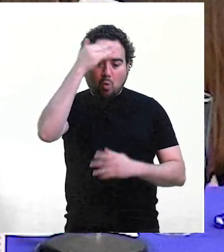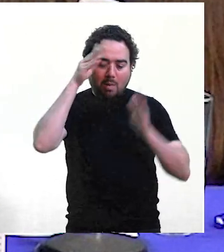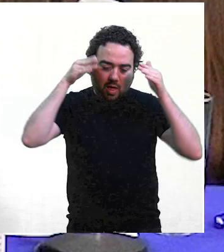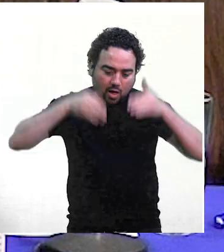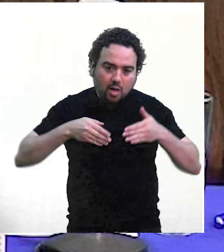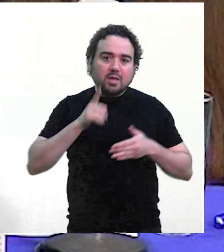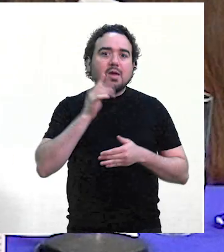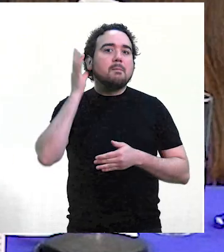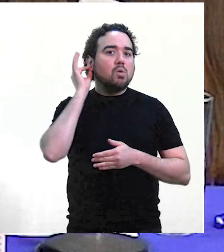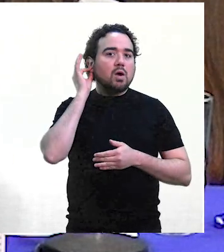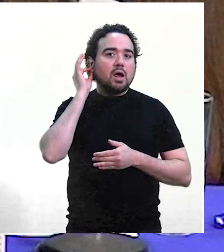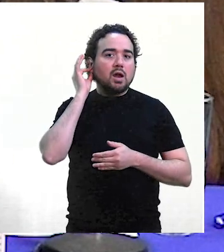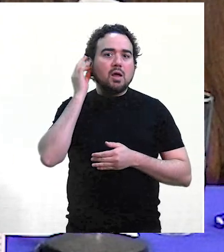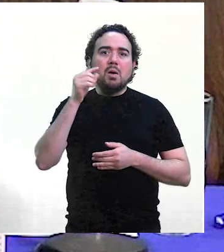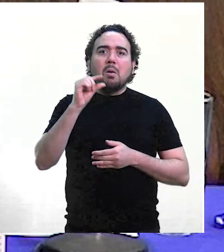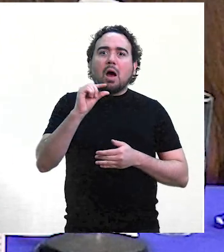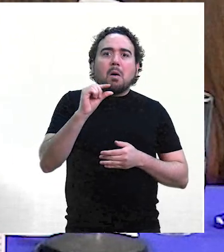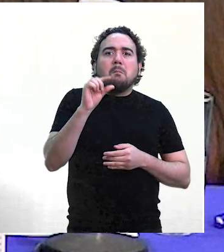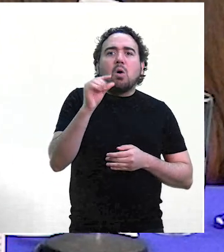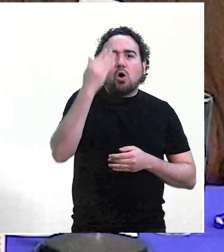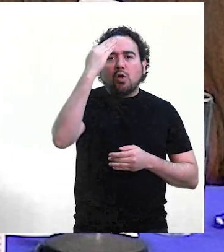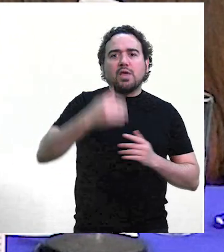que nosotros tenemos pocos días de